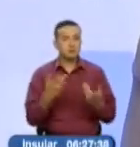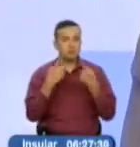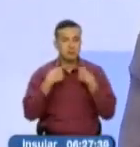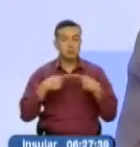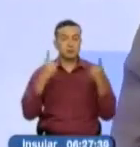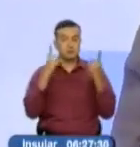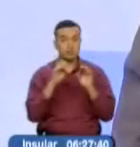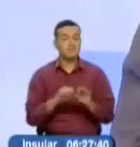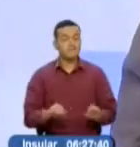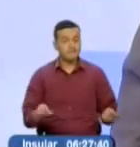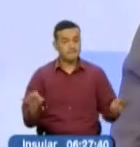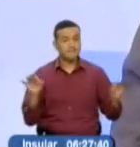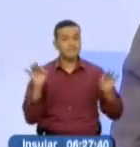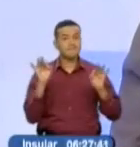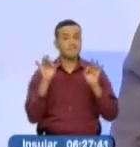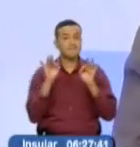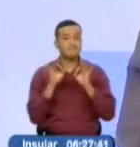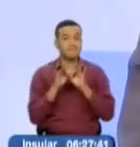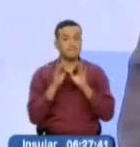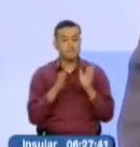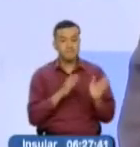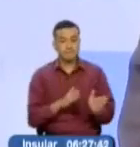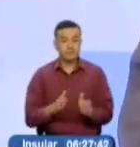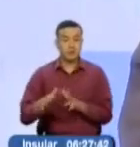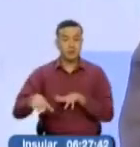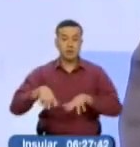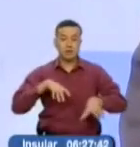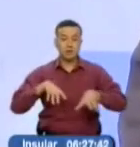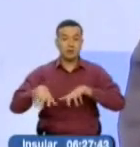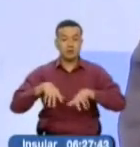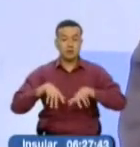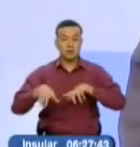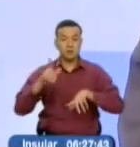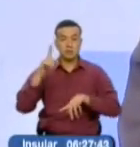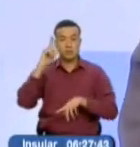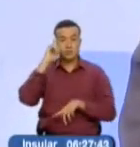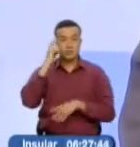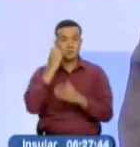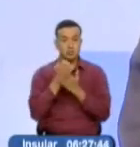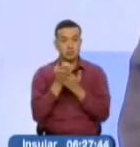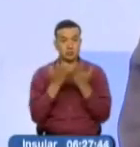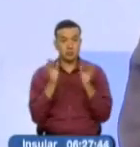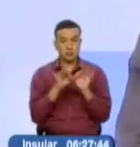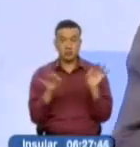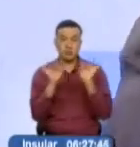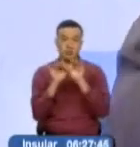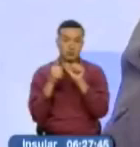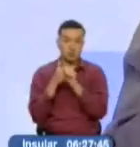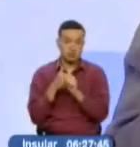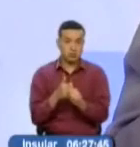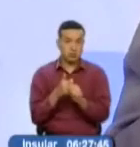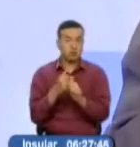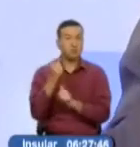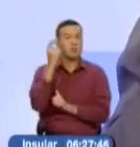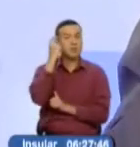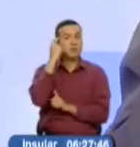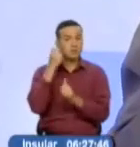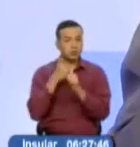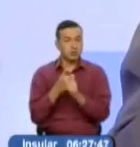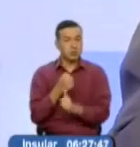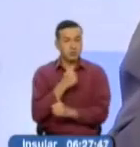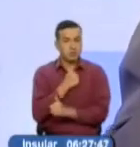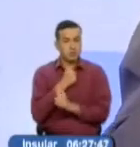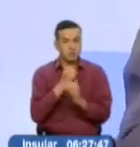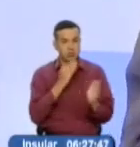la importancia de líneas de acción de política económica que deben ser constantes considerando nuestra